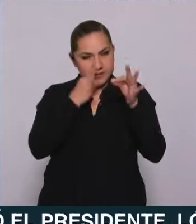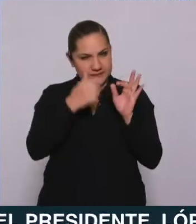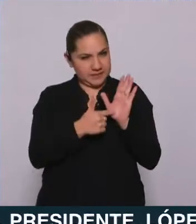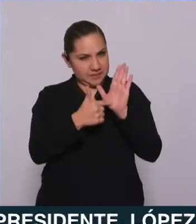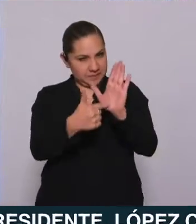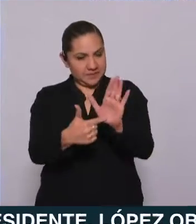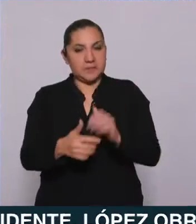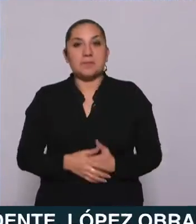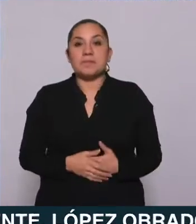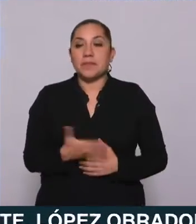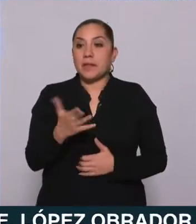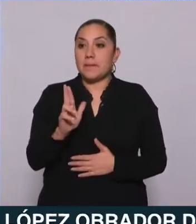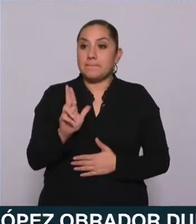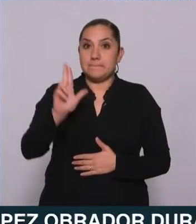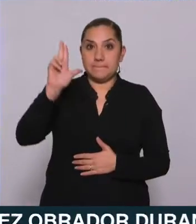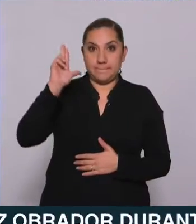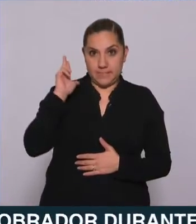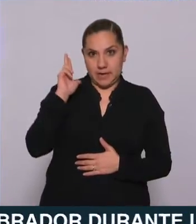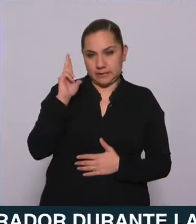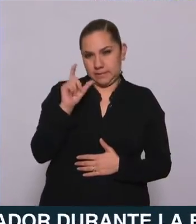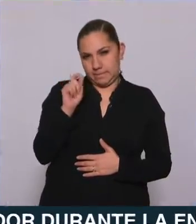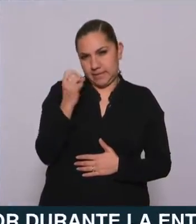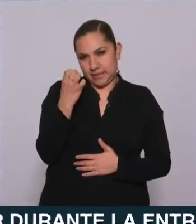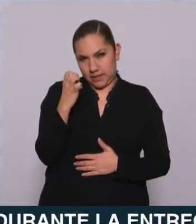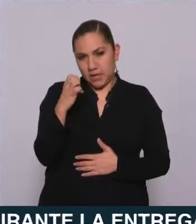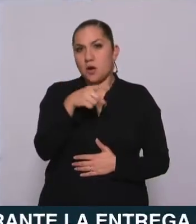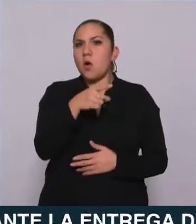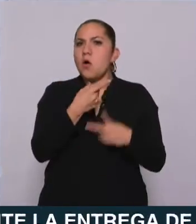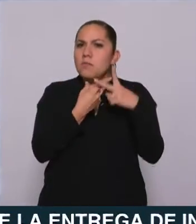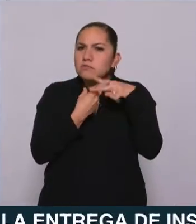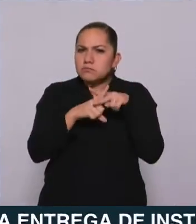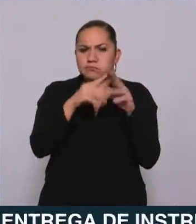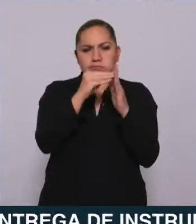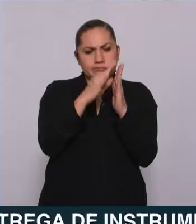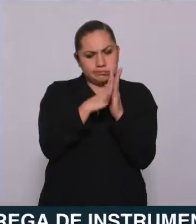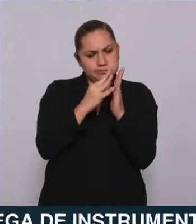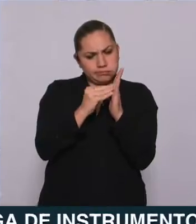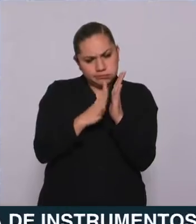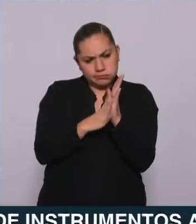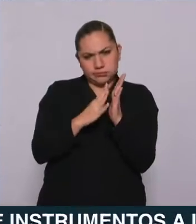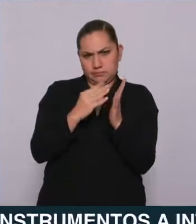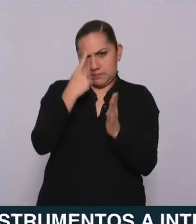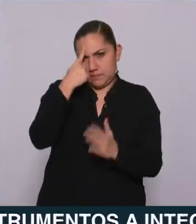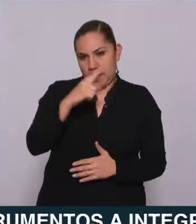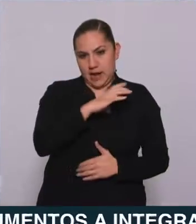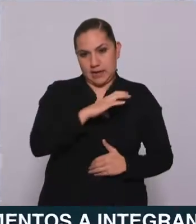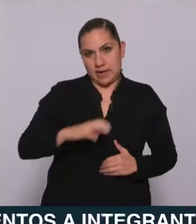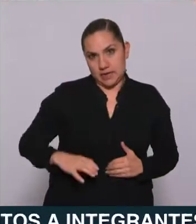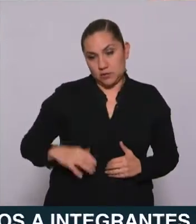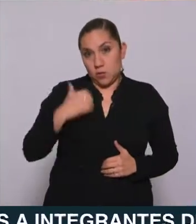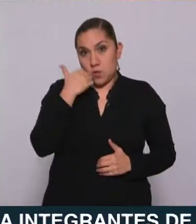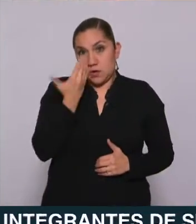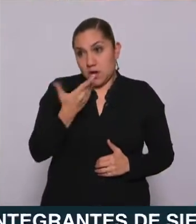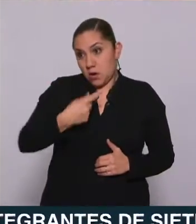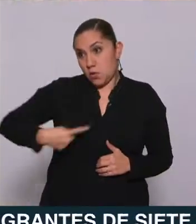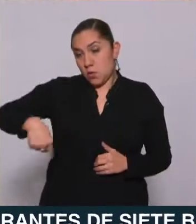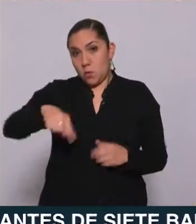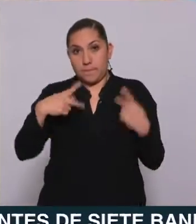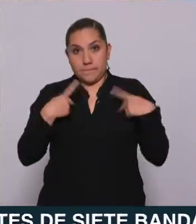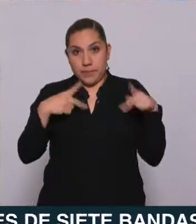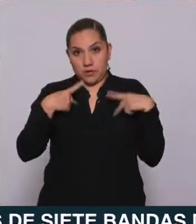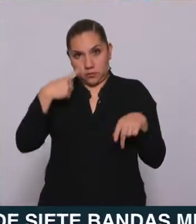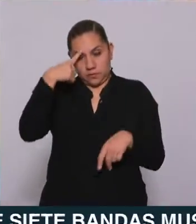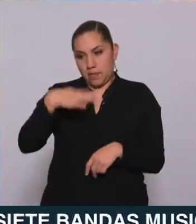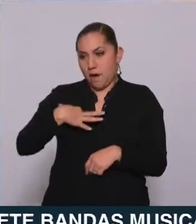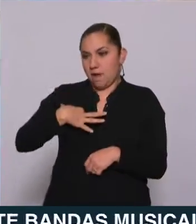Y mire, el pasado martes 28 de enero inició el periodo de registro de candidaturas de las y los ciudadanos que quieran postularse para las elecciones de